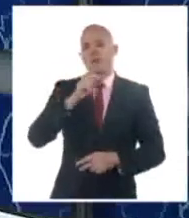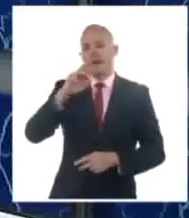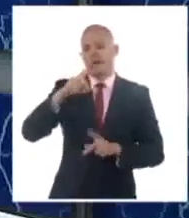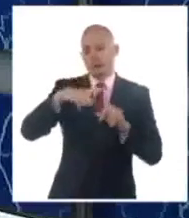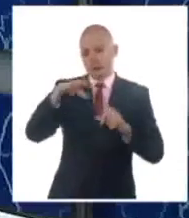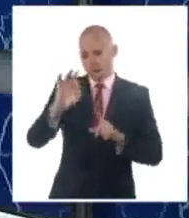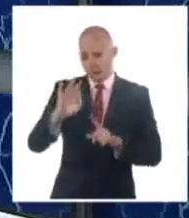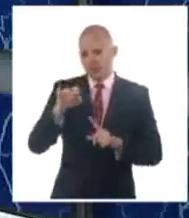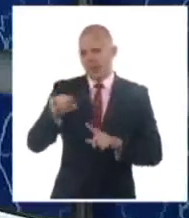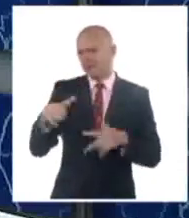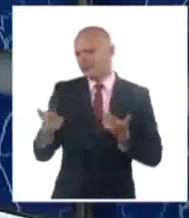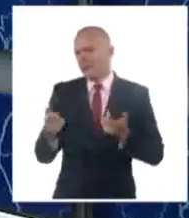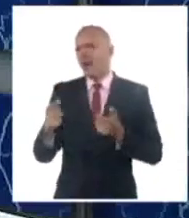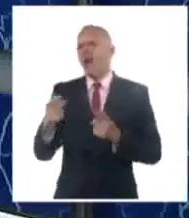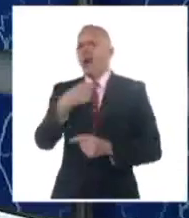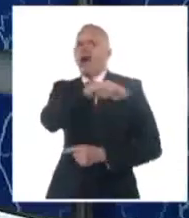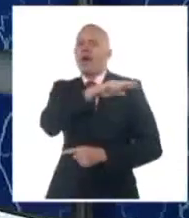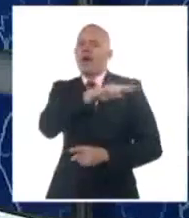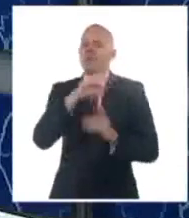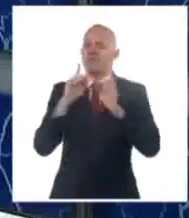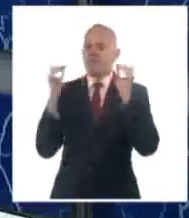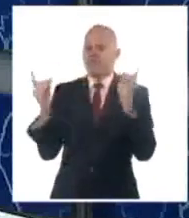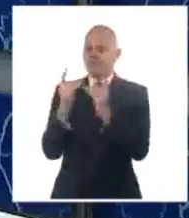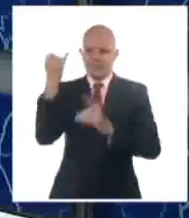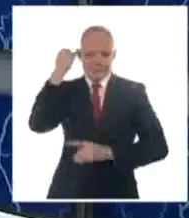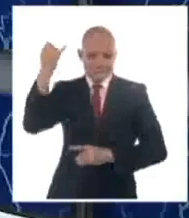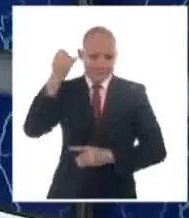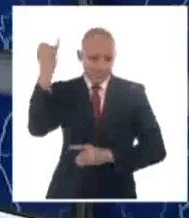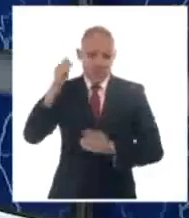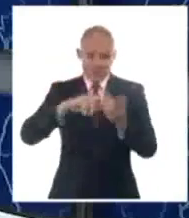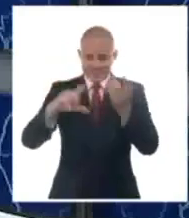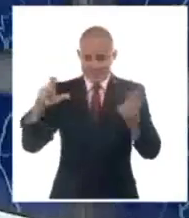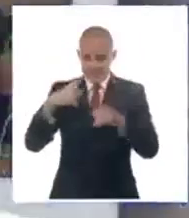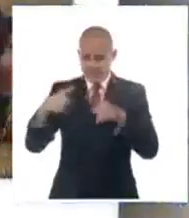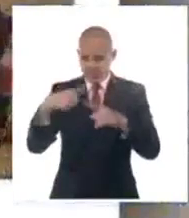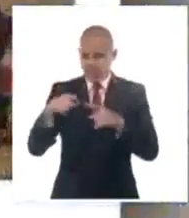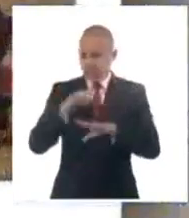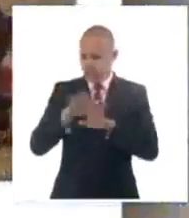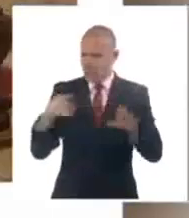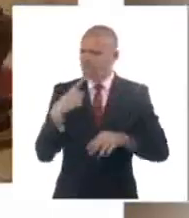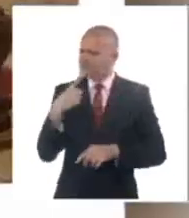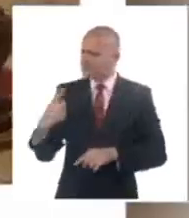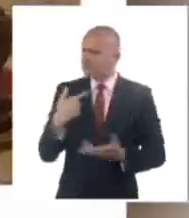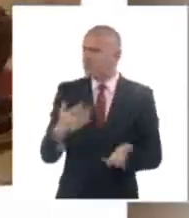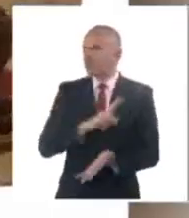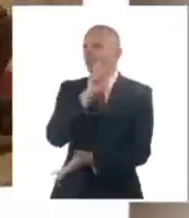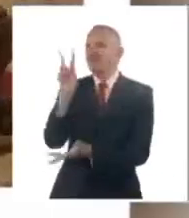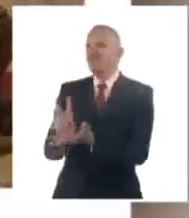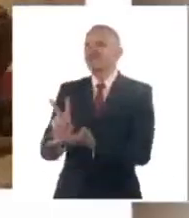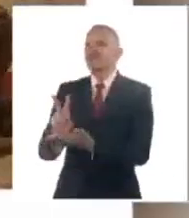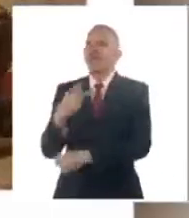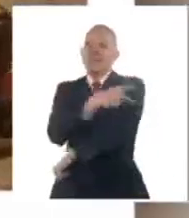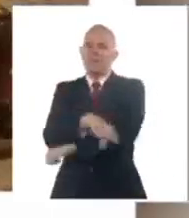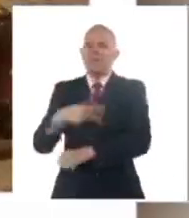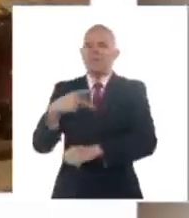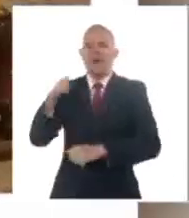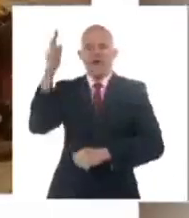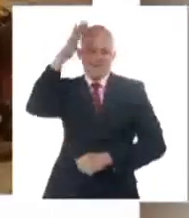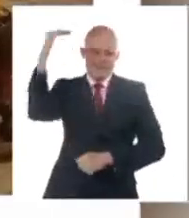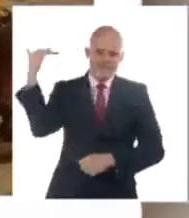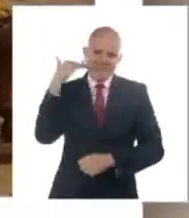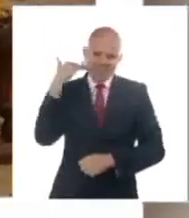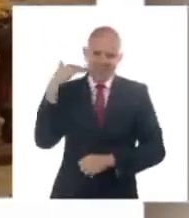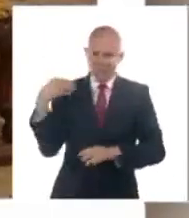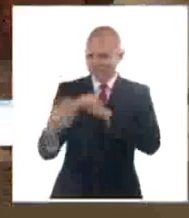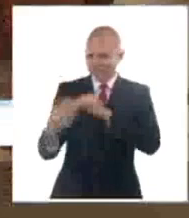del desarrollo económico como una de las experiencias que se lleva de Vietnam. El líder partidista destacó el fructífero intercambio que